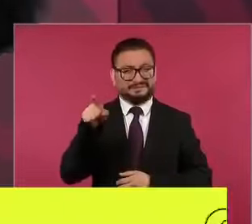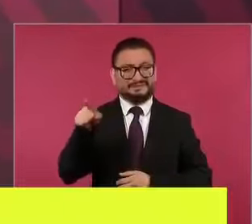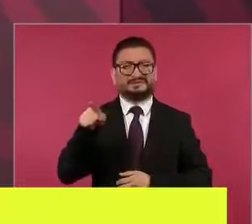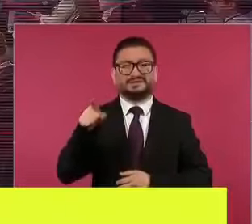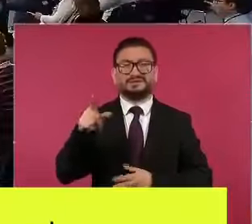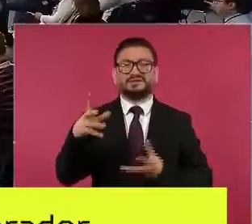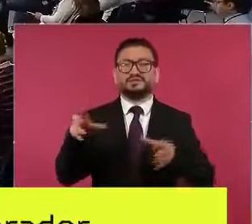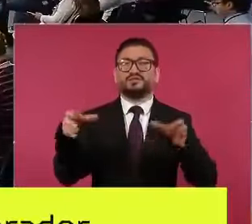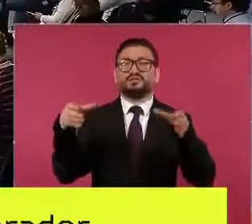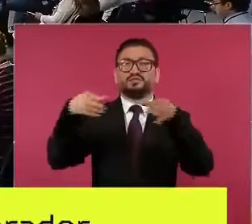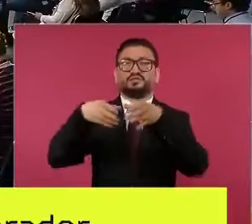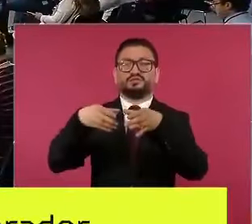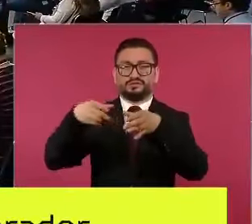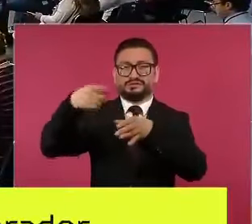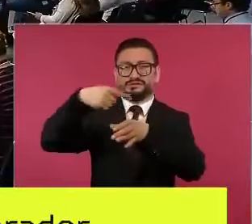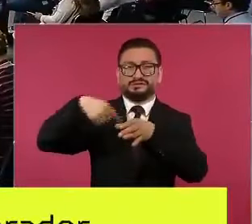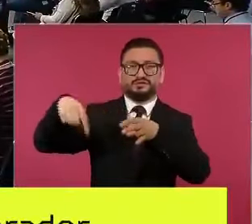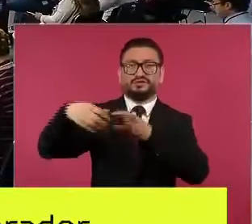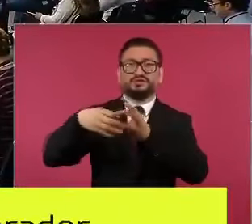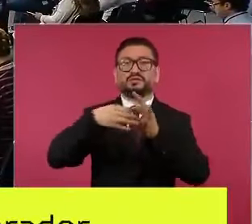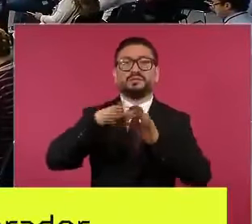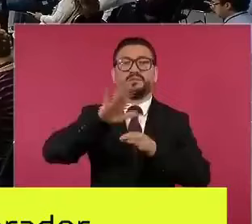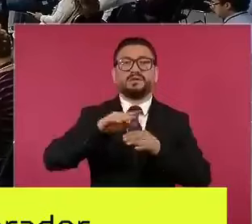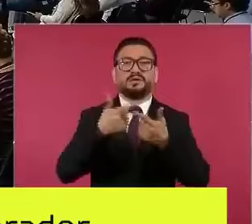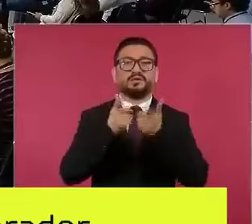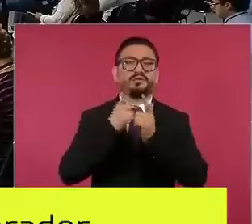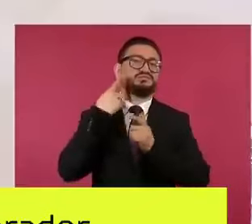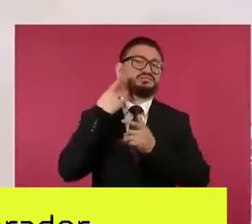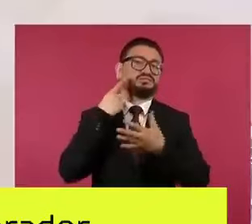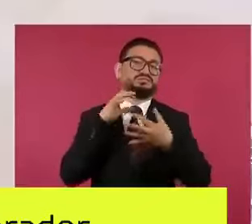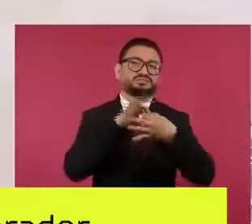es como un sector de un partido.